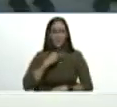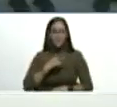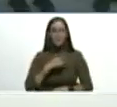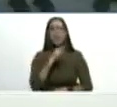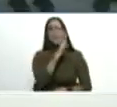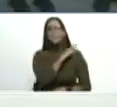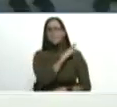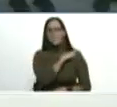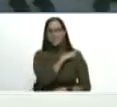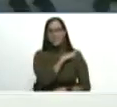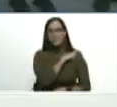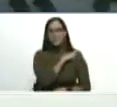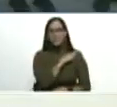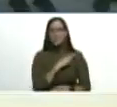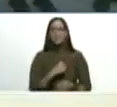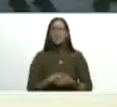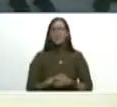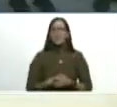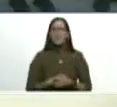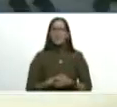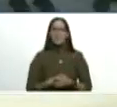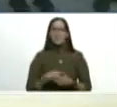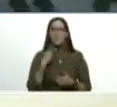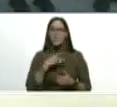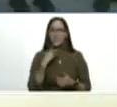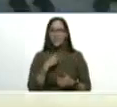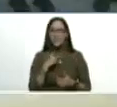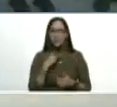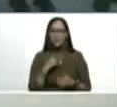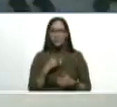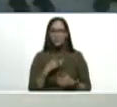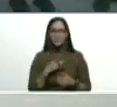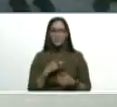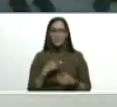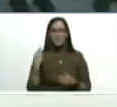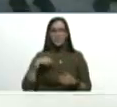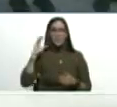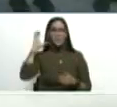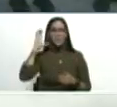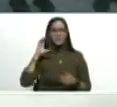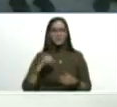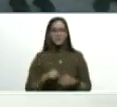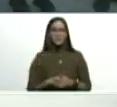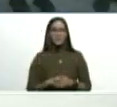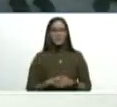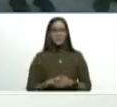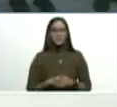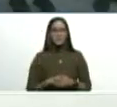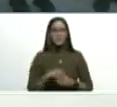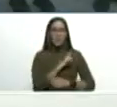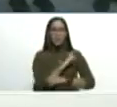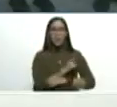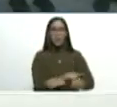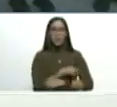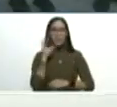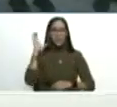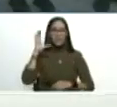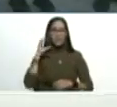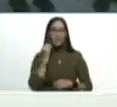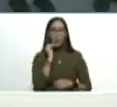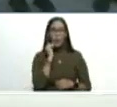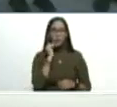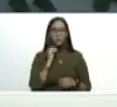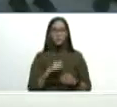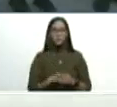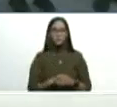principales puestos de mando militar que tiene el país, del poder del país, a la juventud. Allá